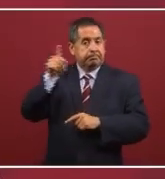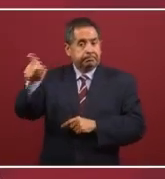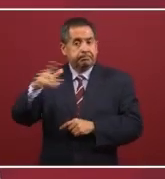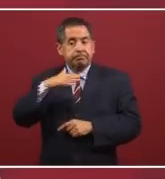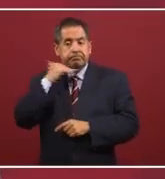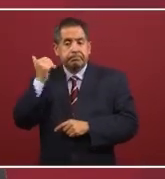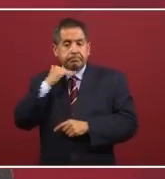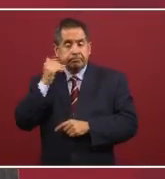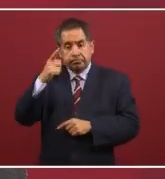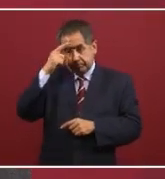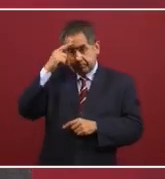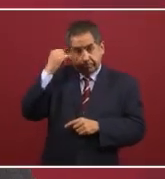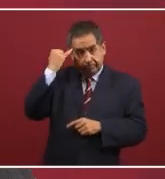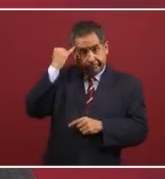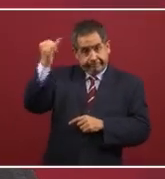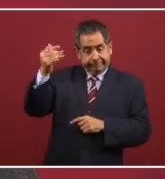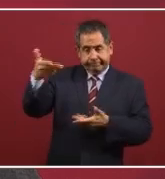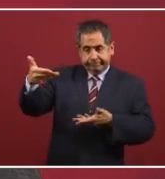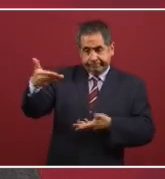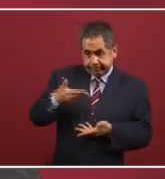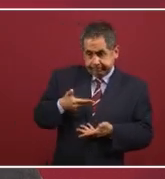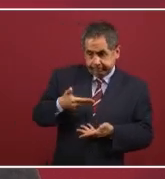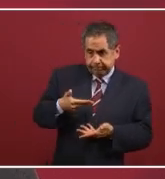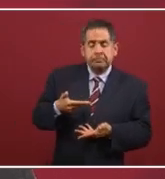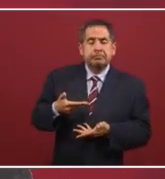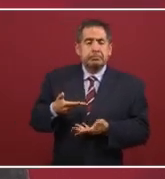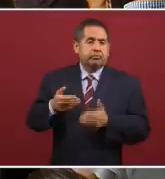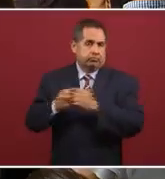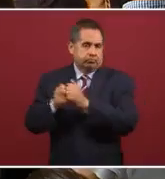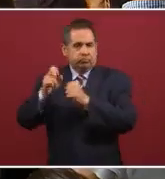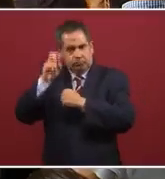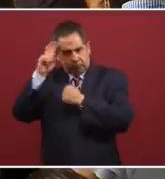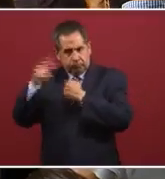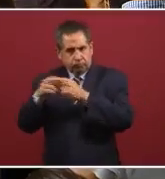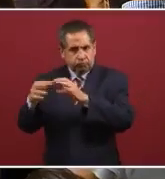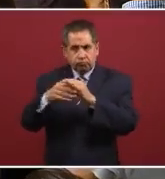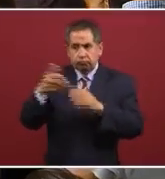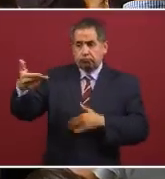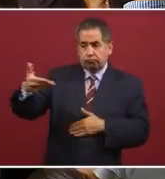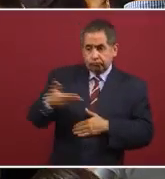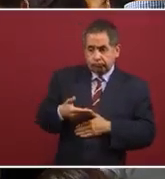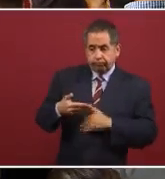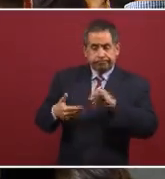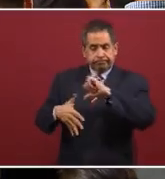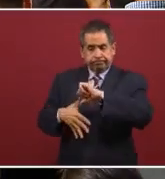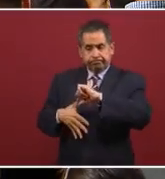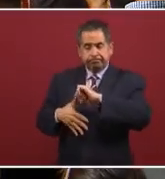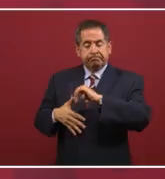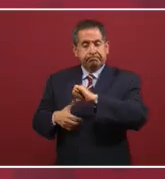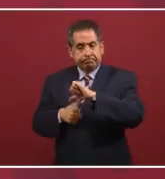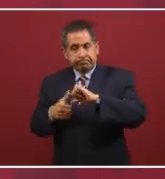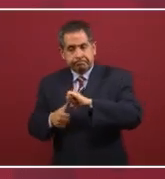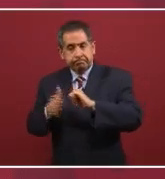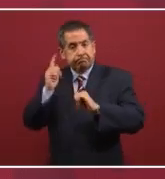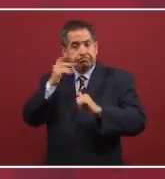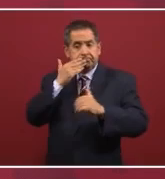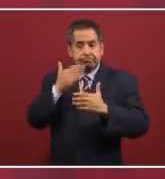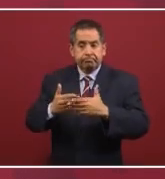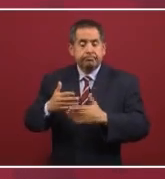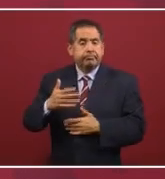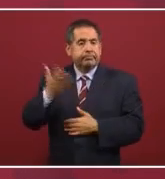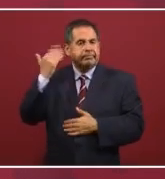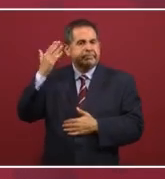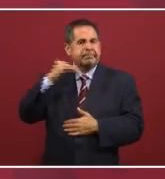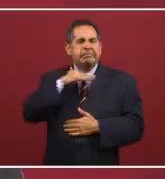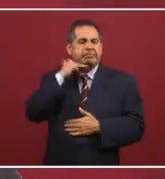de Alemania y por lo tanto esperamos también de la Unión Europea hacia América Latina y el Caribe, cosa que celebramos porque Alemania había estado un